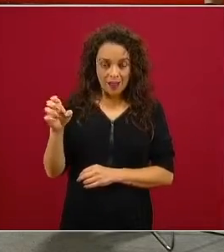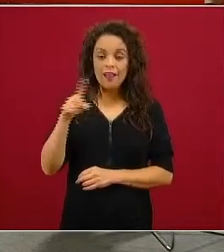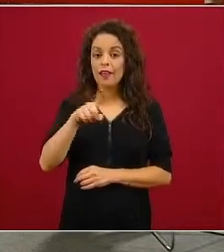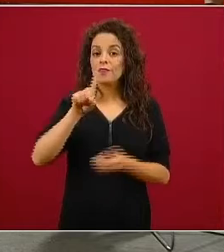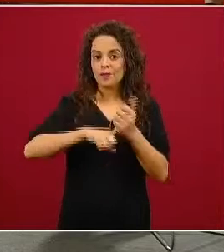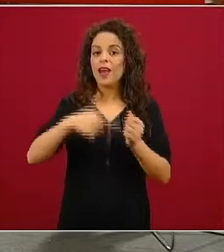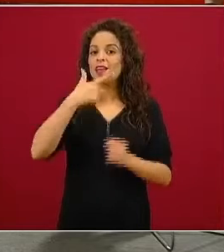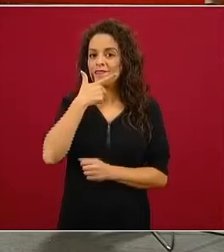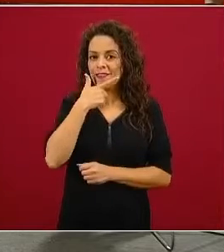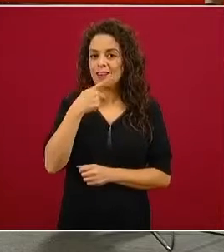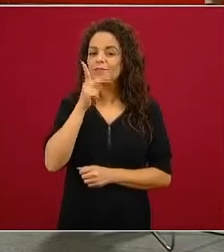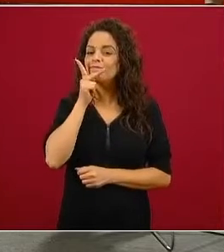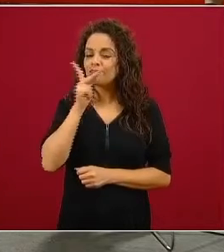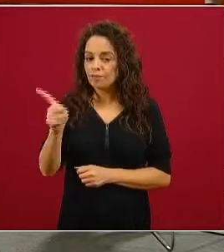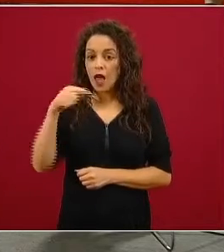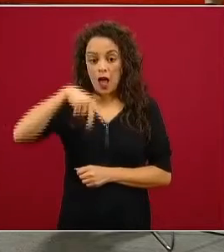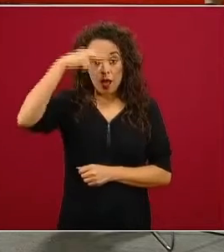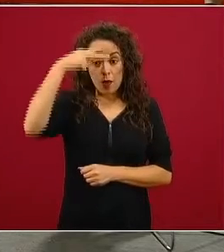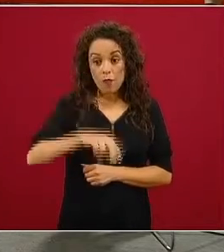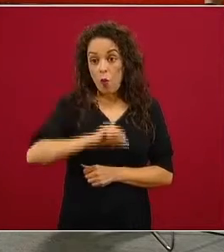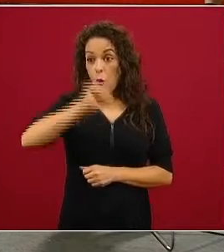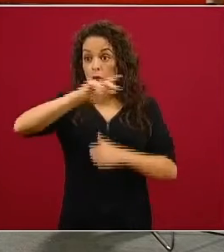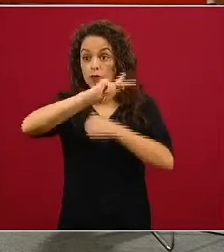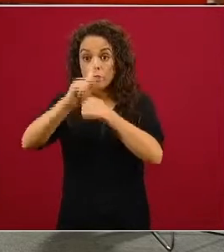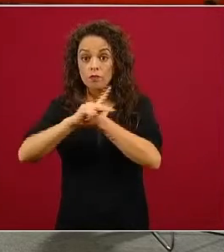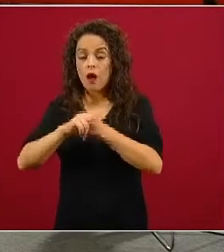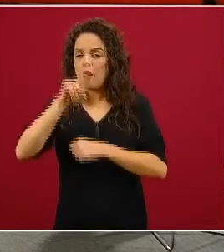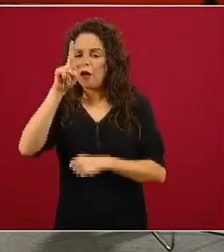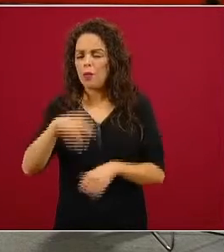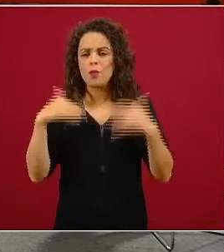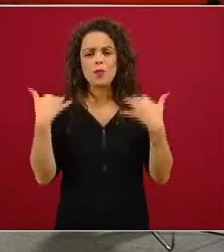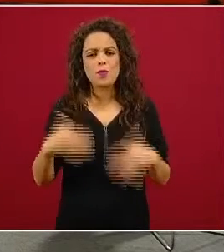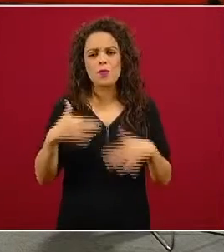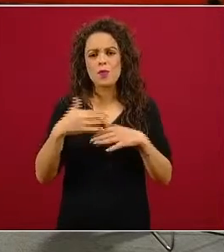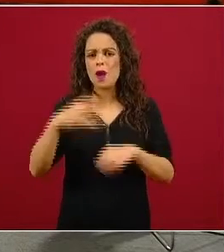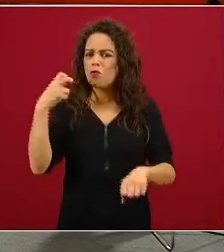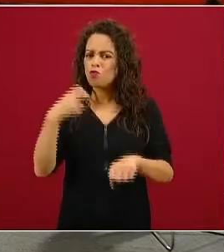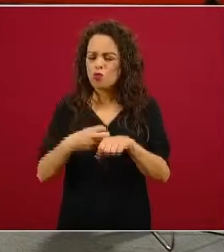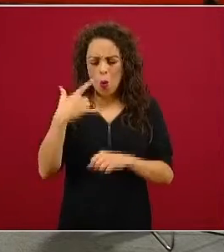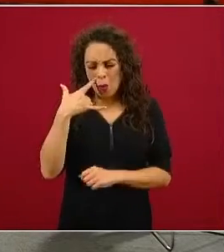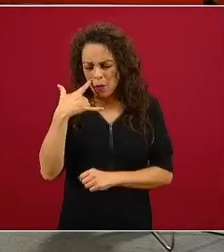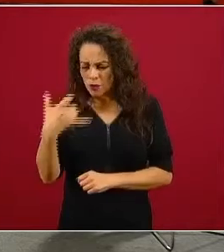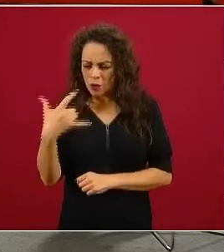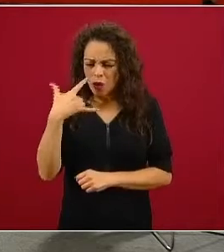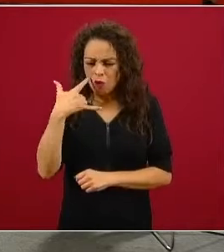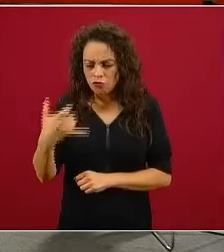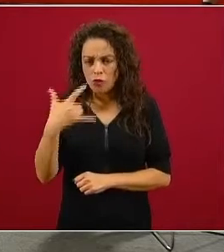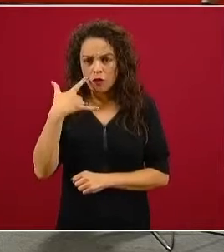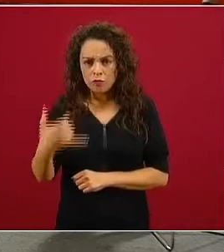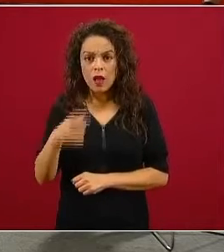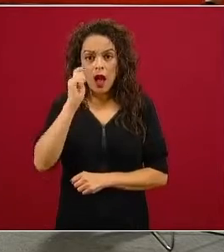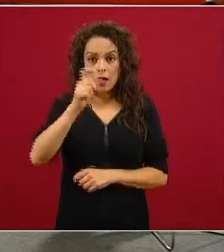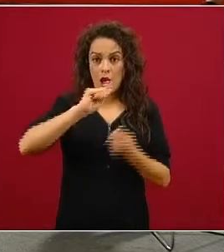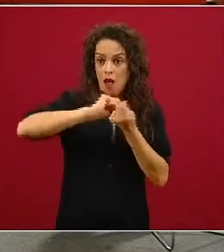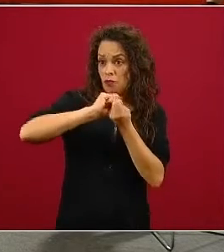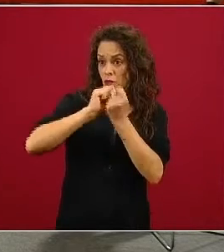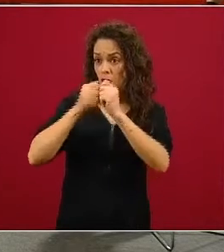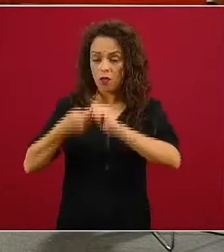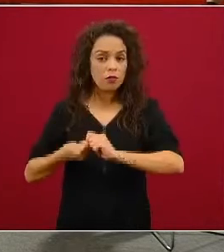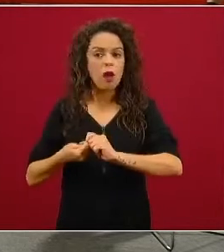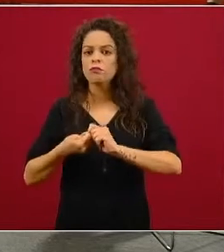sentido, por esto que la ONU lanzó esta campaña. Es una campaña global, como les decía, se lanzó en